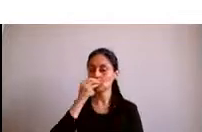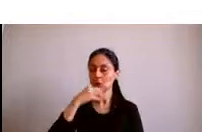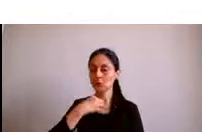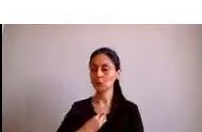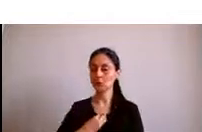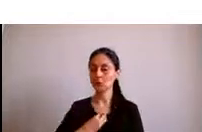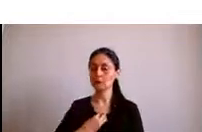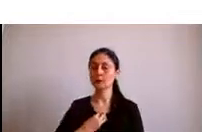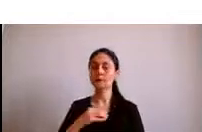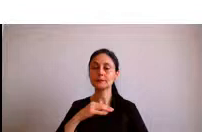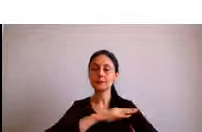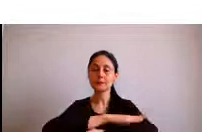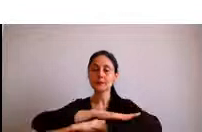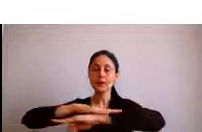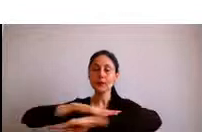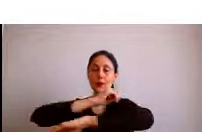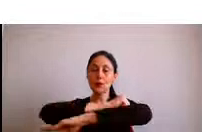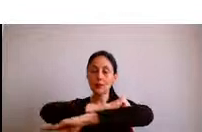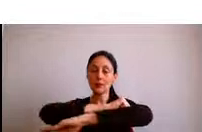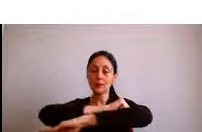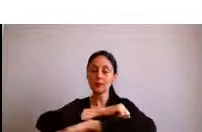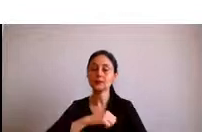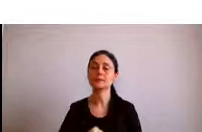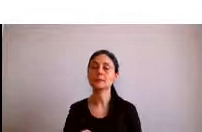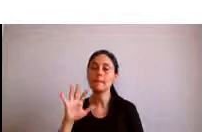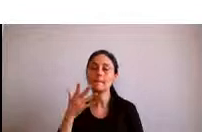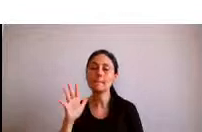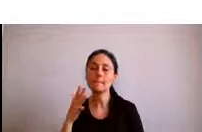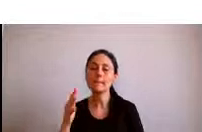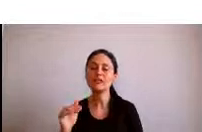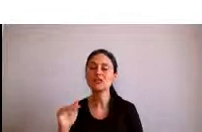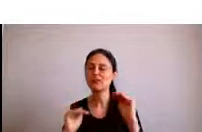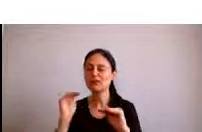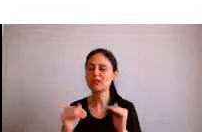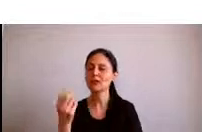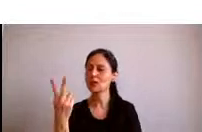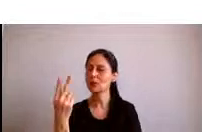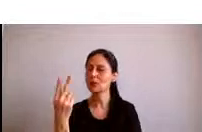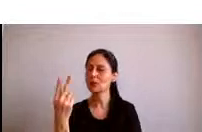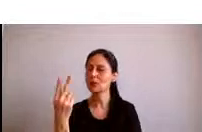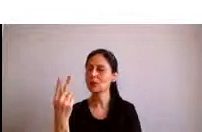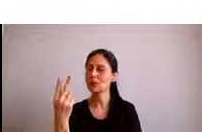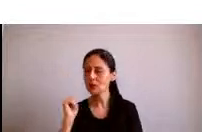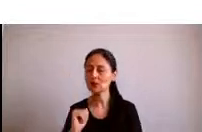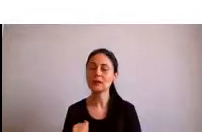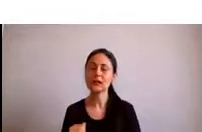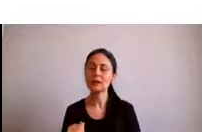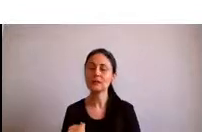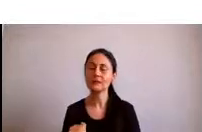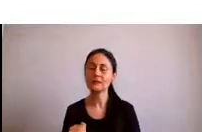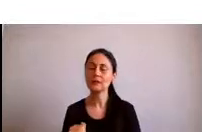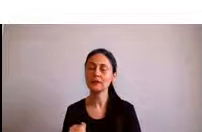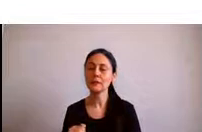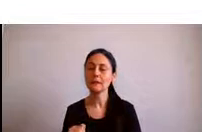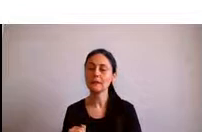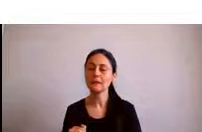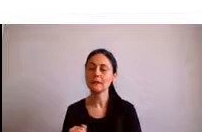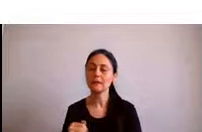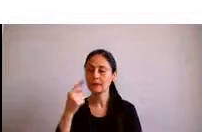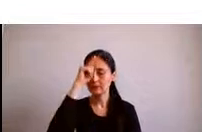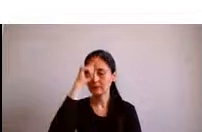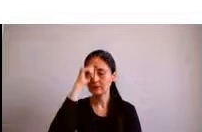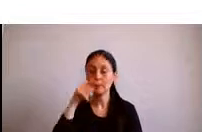que un paciente aproximadamente puede estar unos 12 días en la UCI. En cambio, en un paciente que está con COVID, en general,